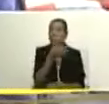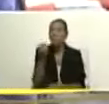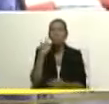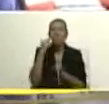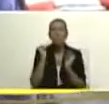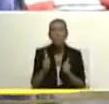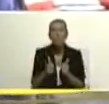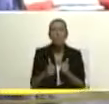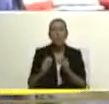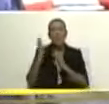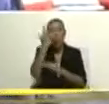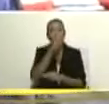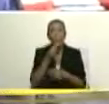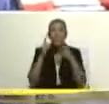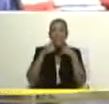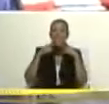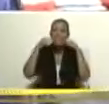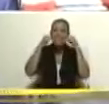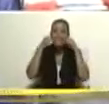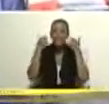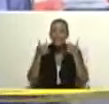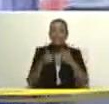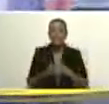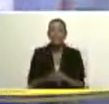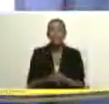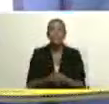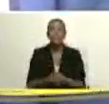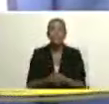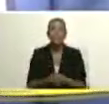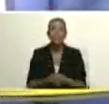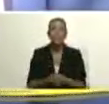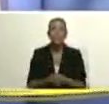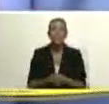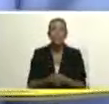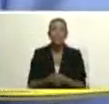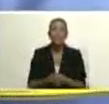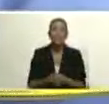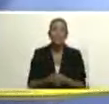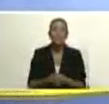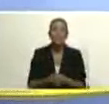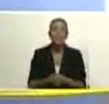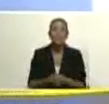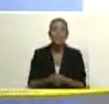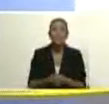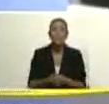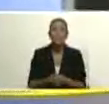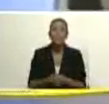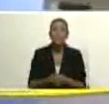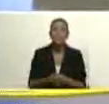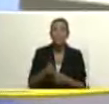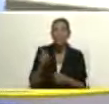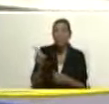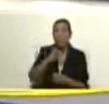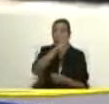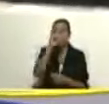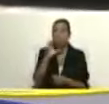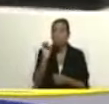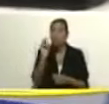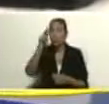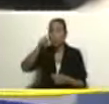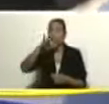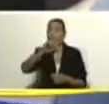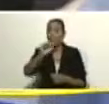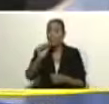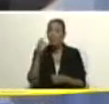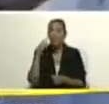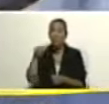que hoy, pues, sonríe y puede mostrar su alegría. Con Sonia, Sonia González. ¿De dónde eres